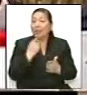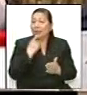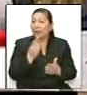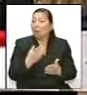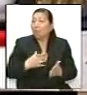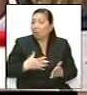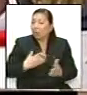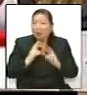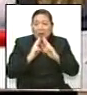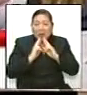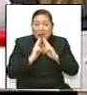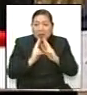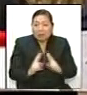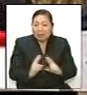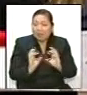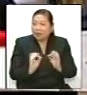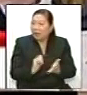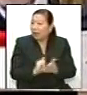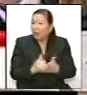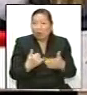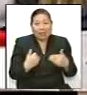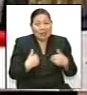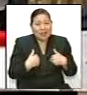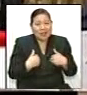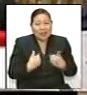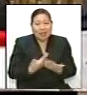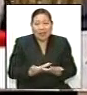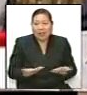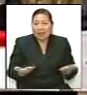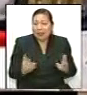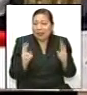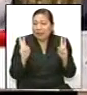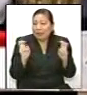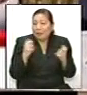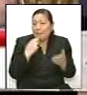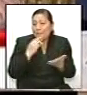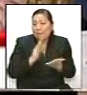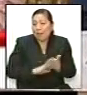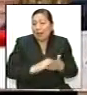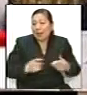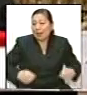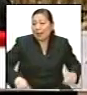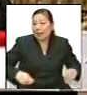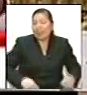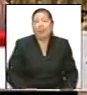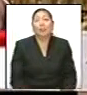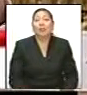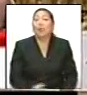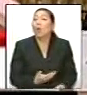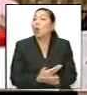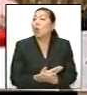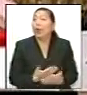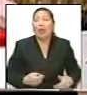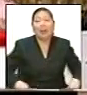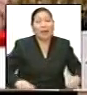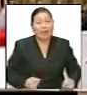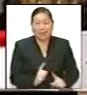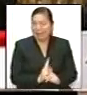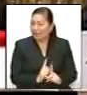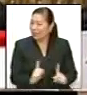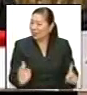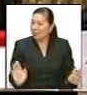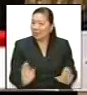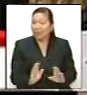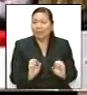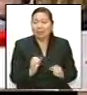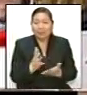las podríamos resolver si es que no tuviéramos este, entre comillas, mal gasto en consultorías. No existe un mal gasto en consultorías, y